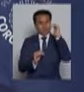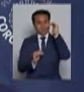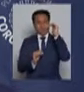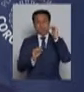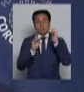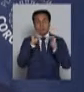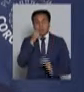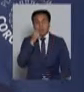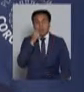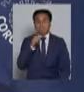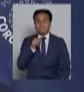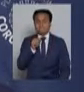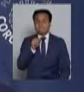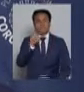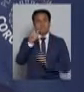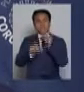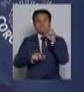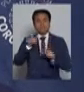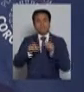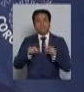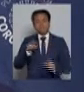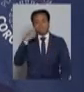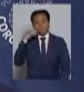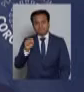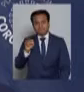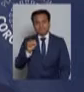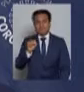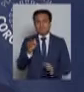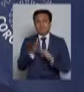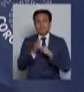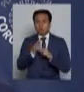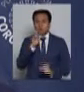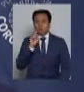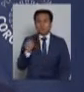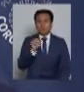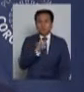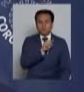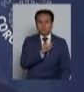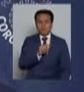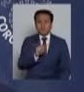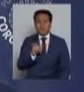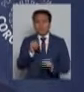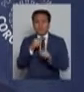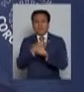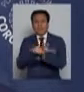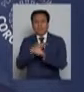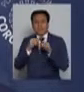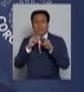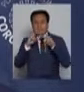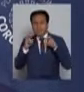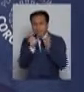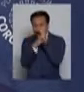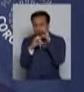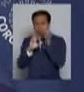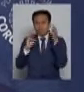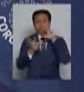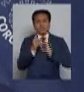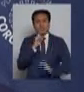de personas identificadas, diagnosticadas por examen en el mundo de